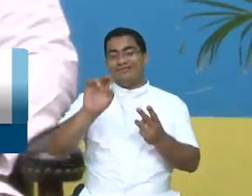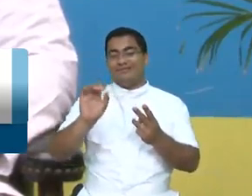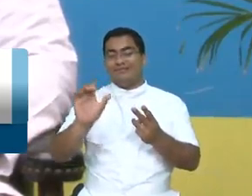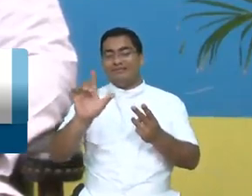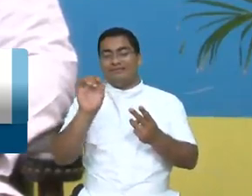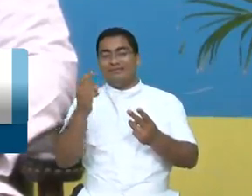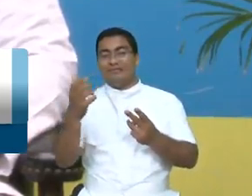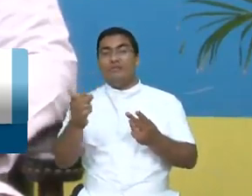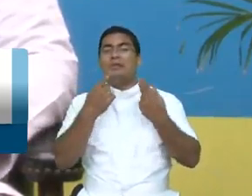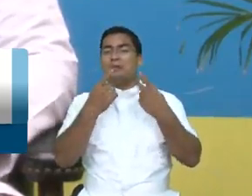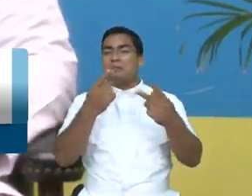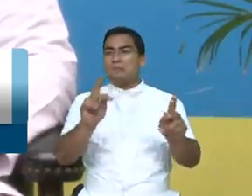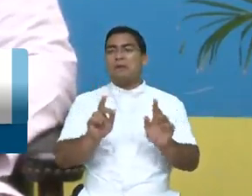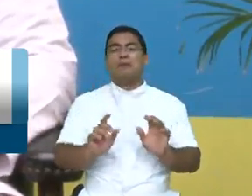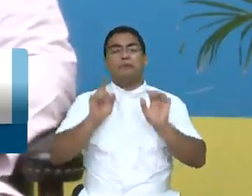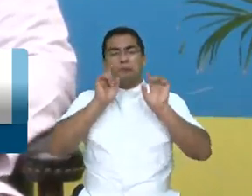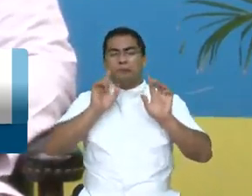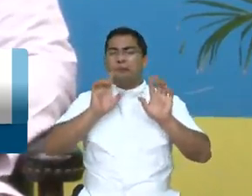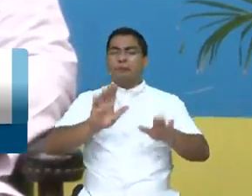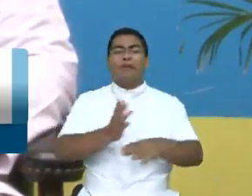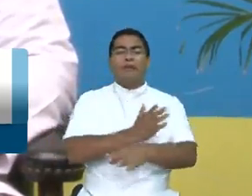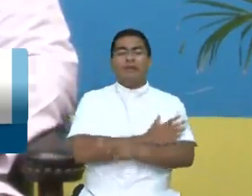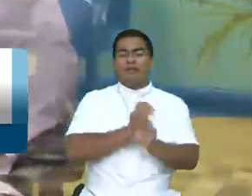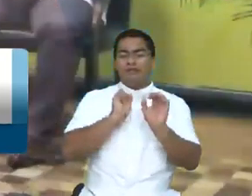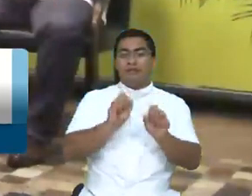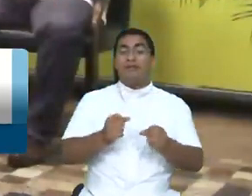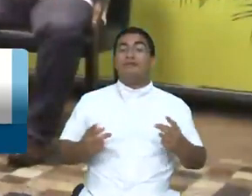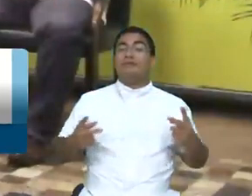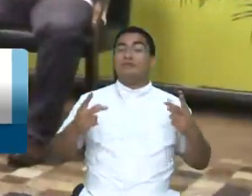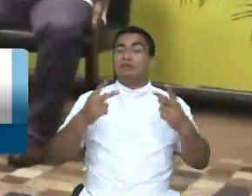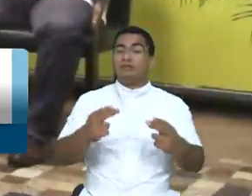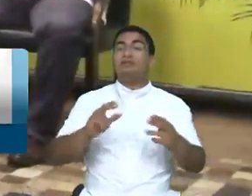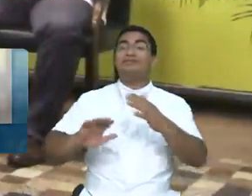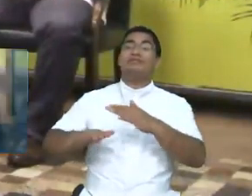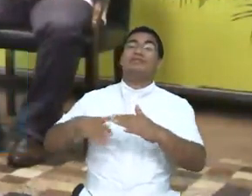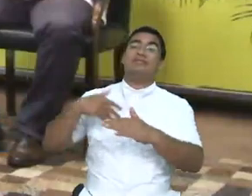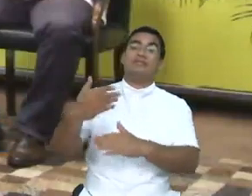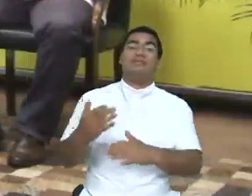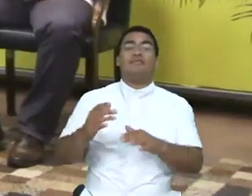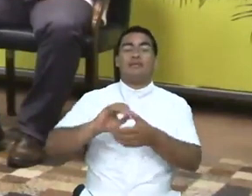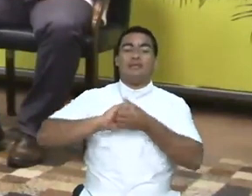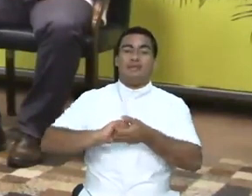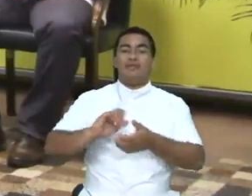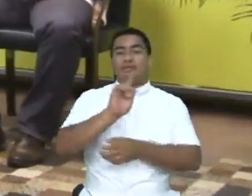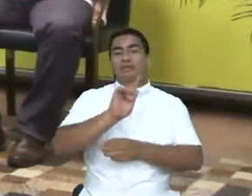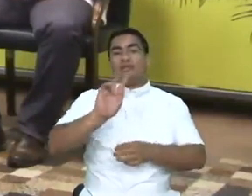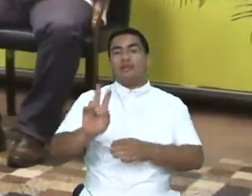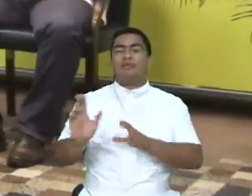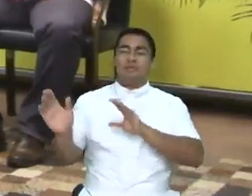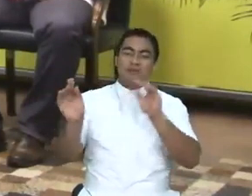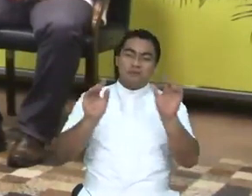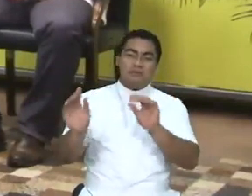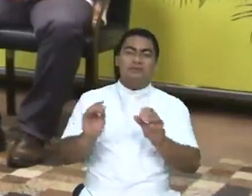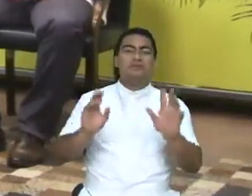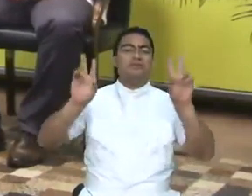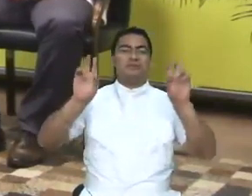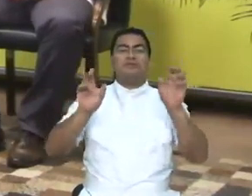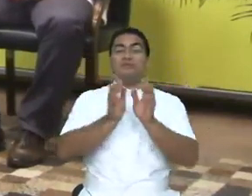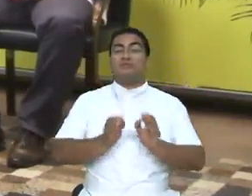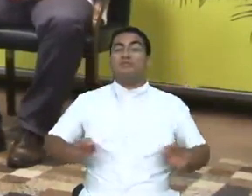es prevenible, okay, que es lo más importante. Doctor, vamos a hacer una pausa. Cuando regresemos, amigos televidentes, vamos a seguir conversando más sobre este tema